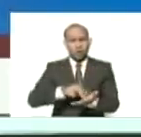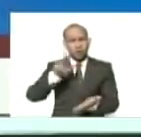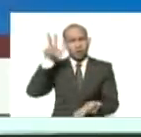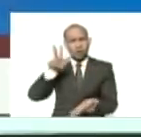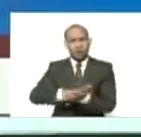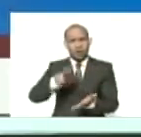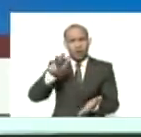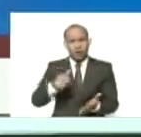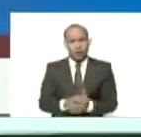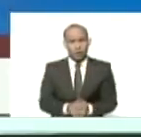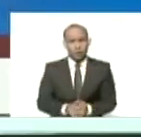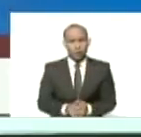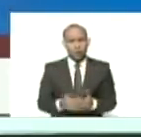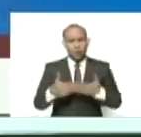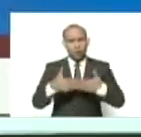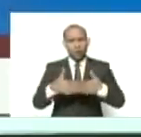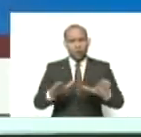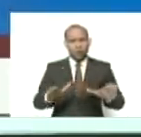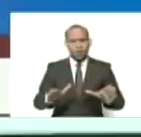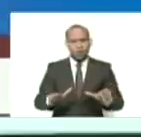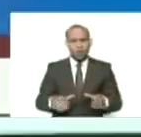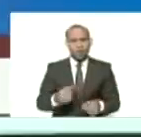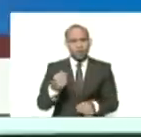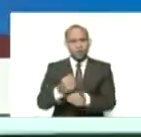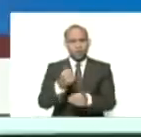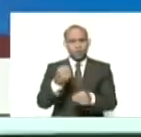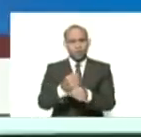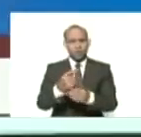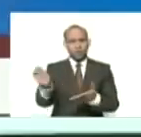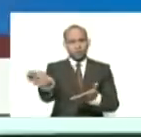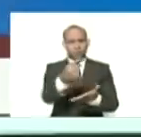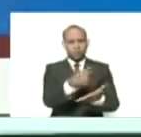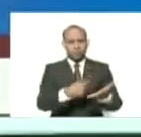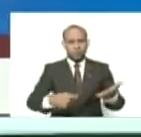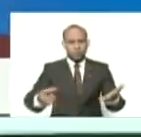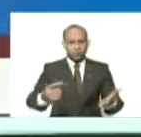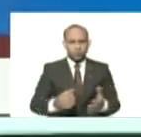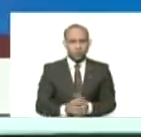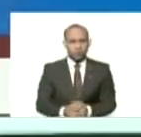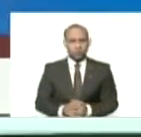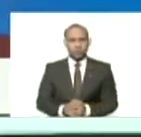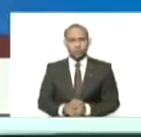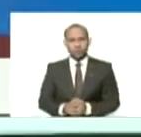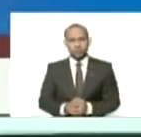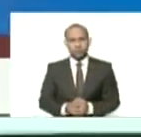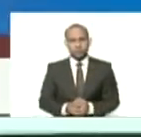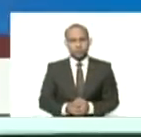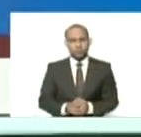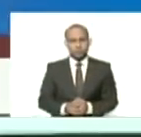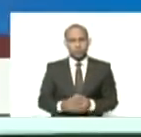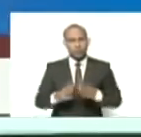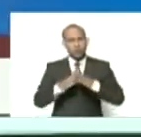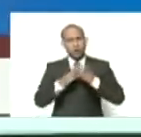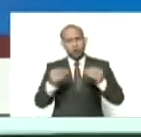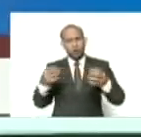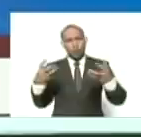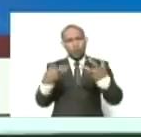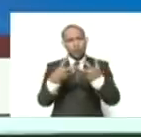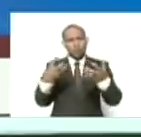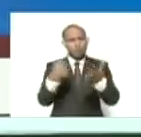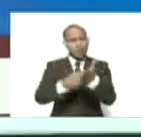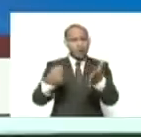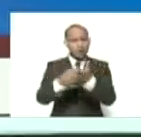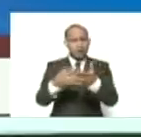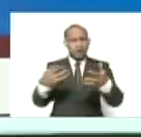Aprobado, abierto el concurso de muralistas, muralismo, paisajismo y de toda la batalla